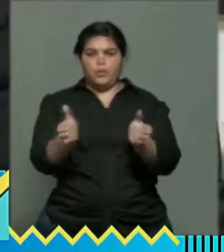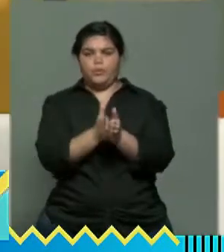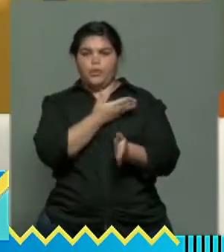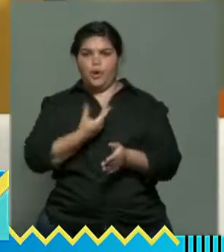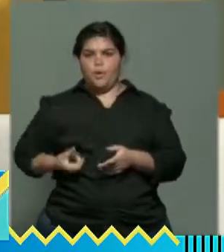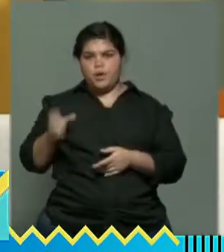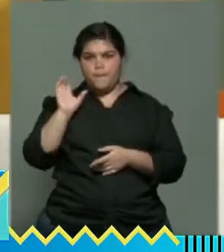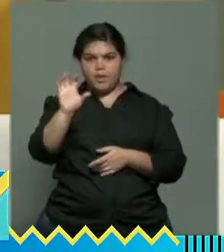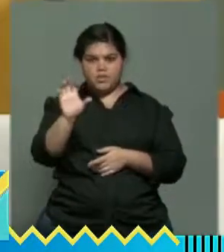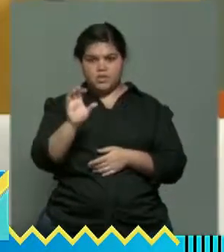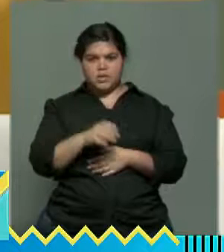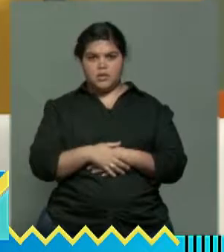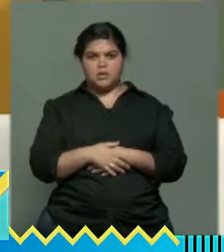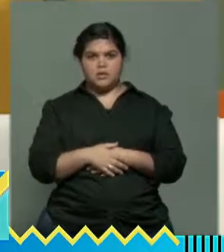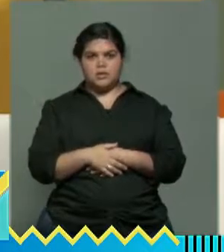provincial,